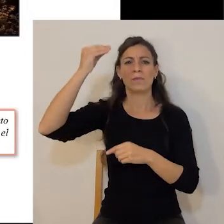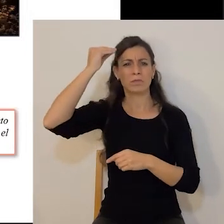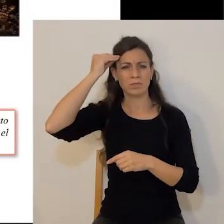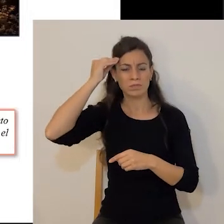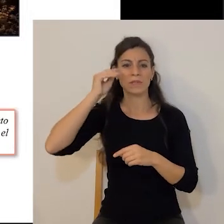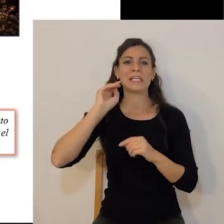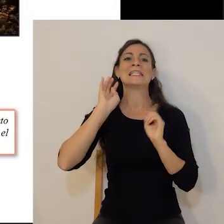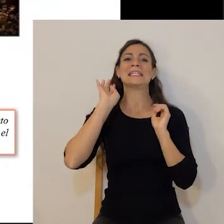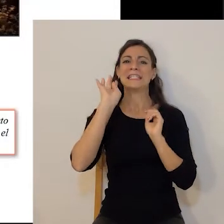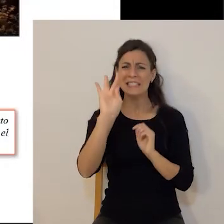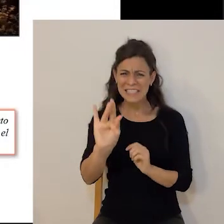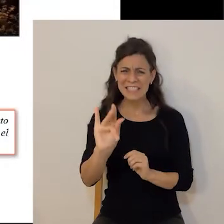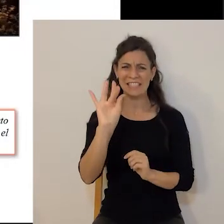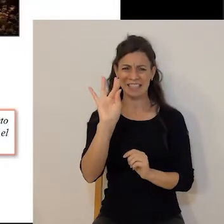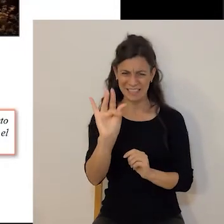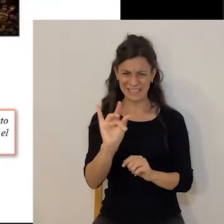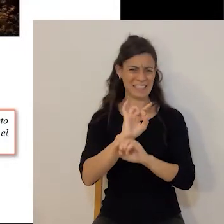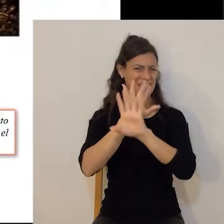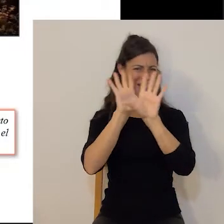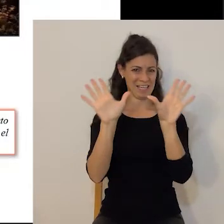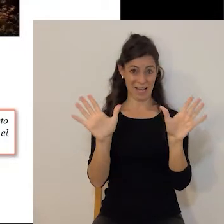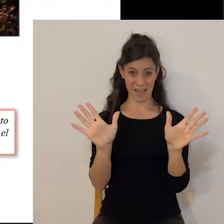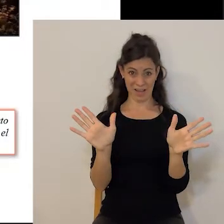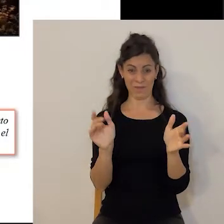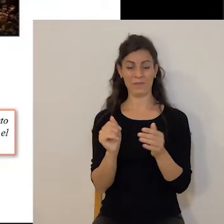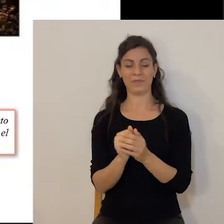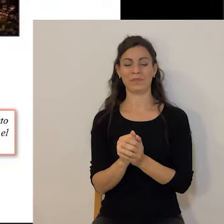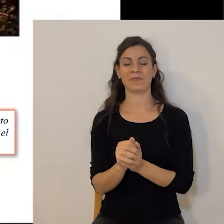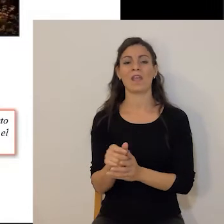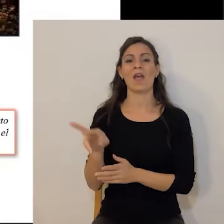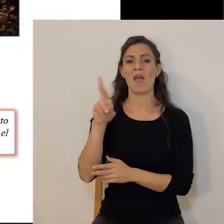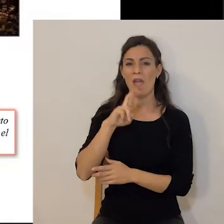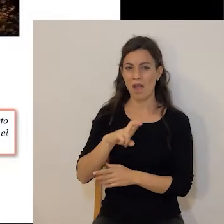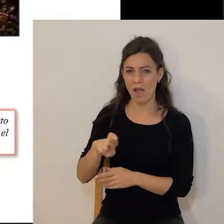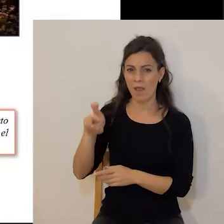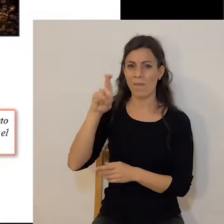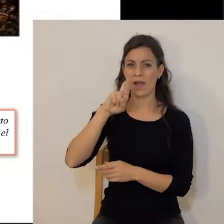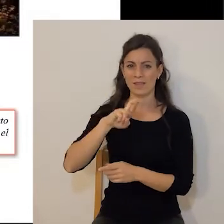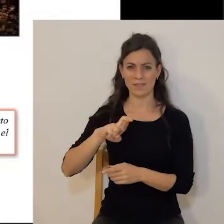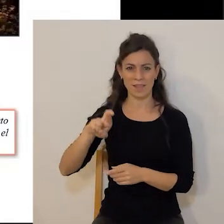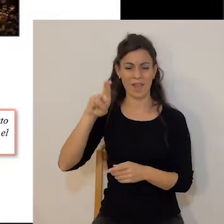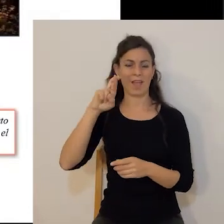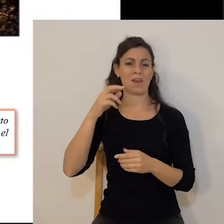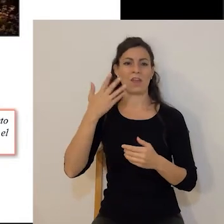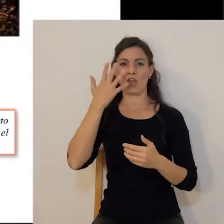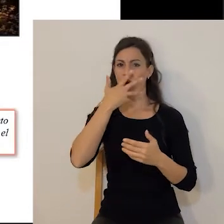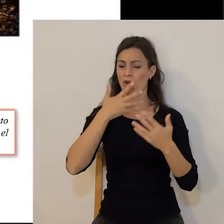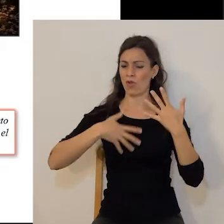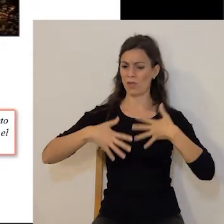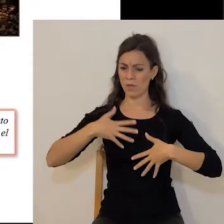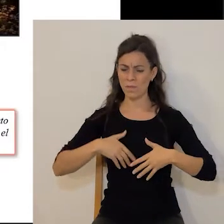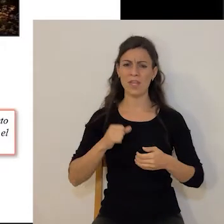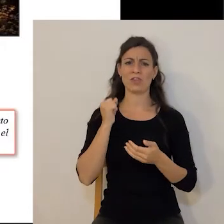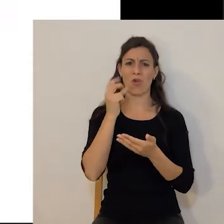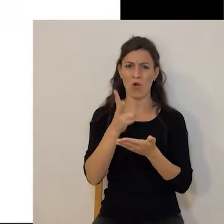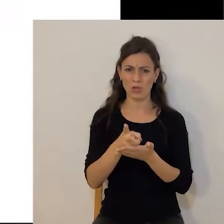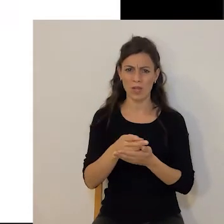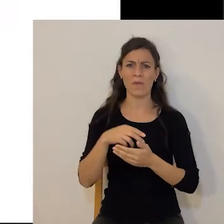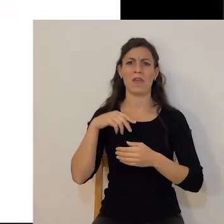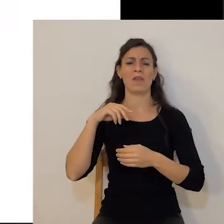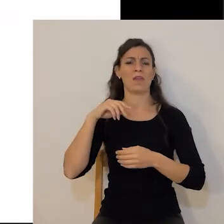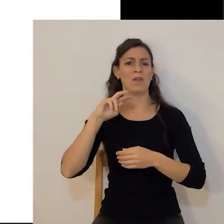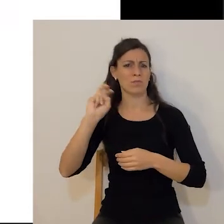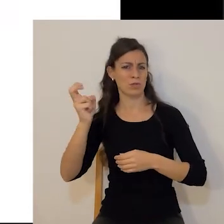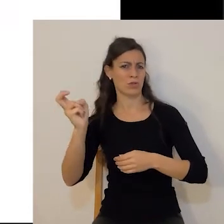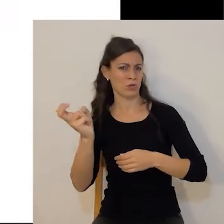que sí, claro que sí. Hay que repasar y volver a incidir en un conocimiento y en otro, claro que